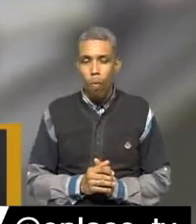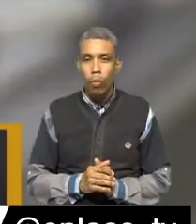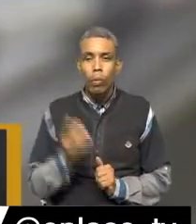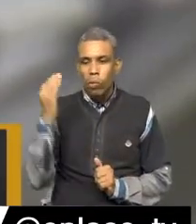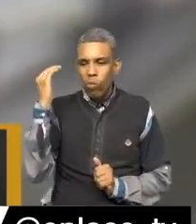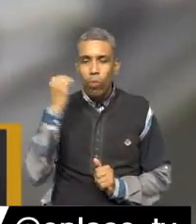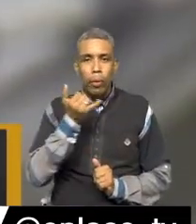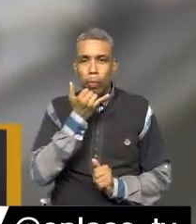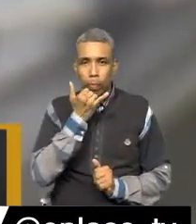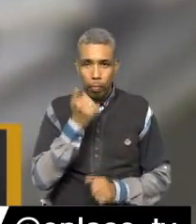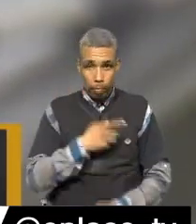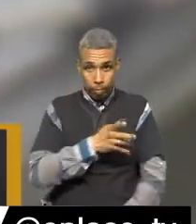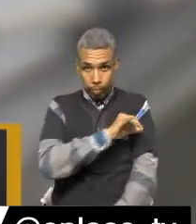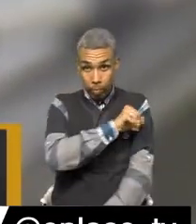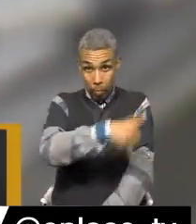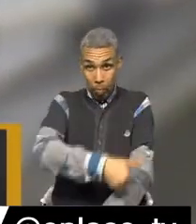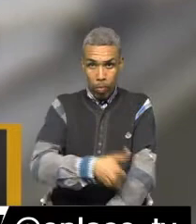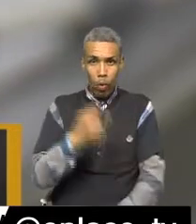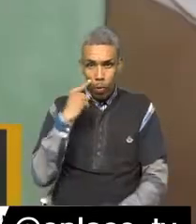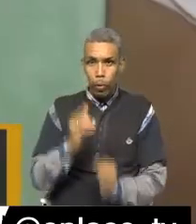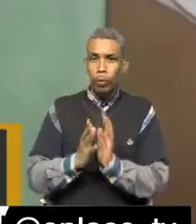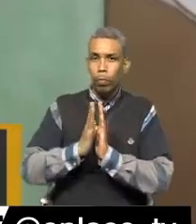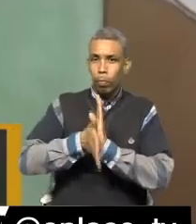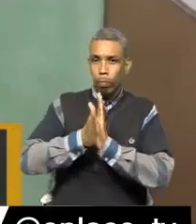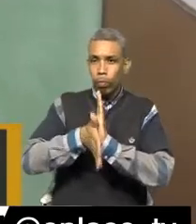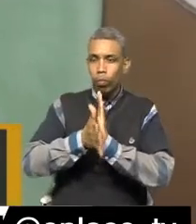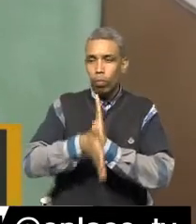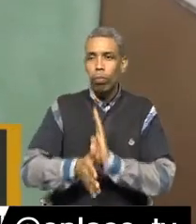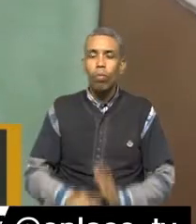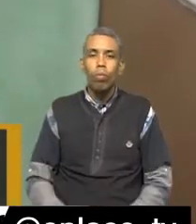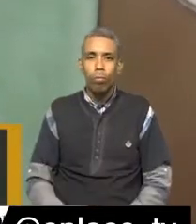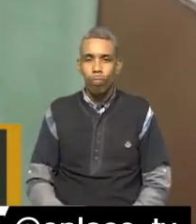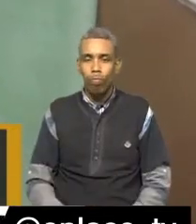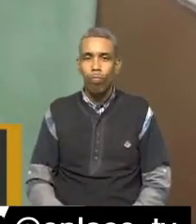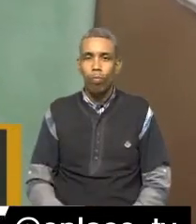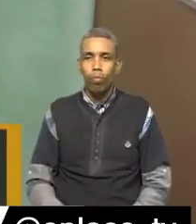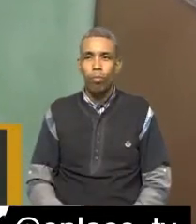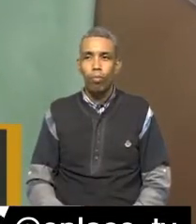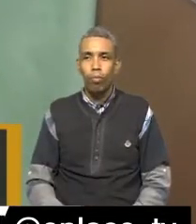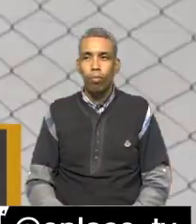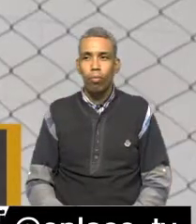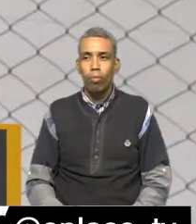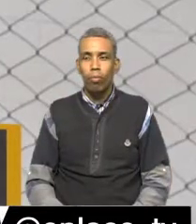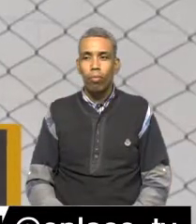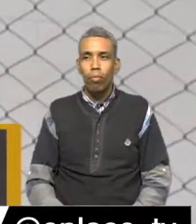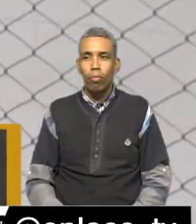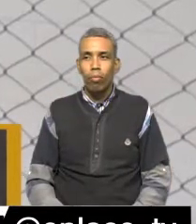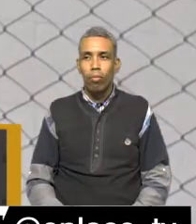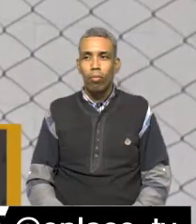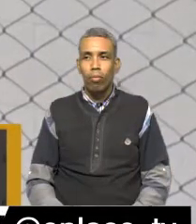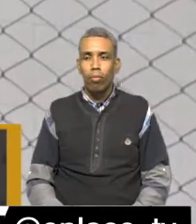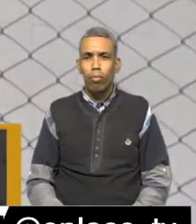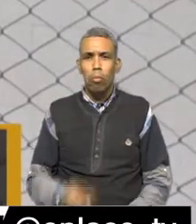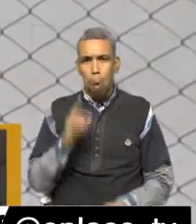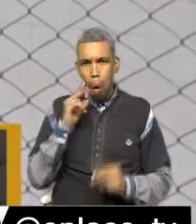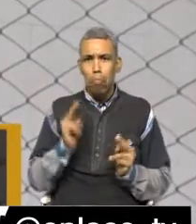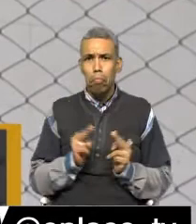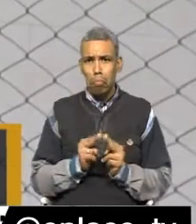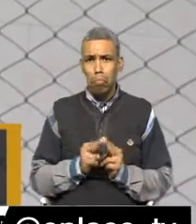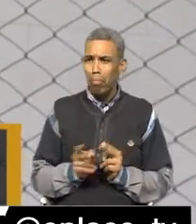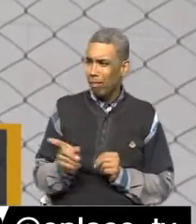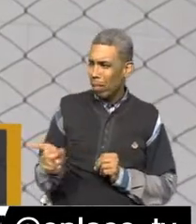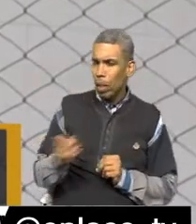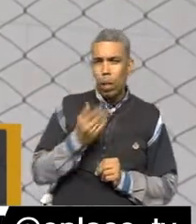en el vecino municipio de Yondó, en el departamento de Antioquia, luego del reclamo airado de su agresor. Es una persona que se caracteriza por ser